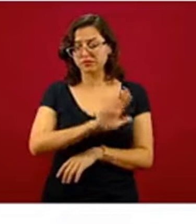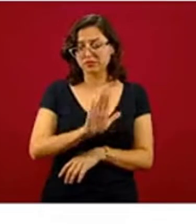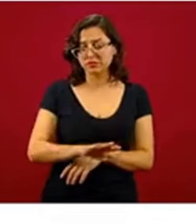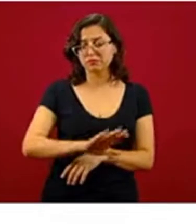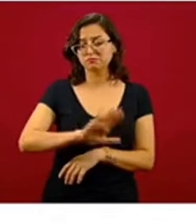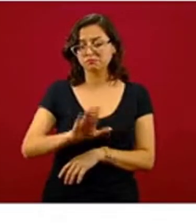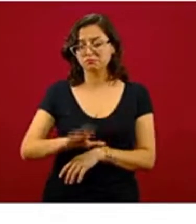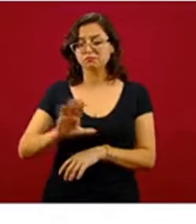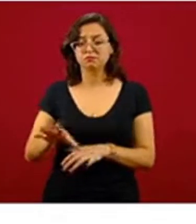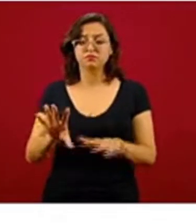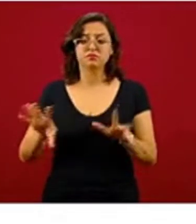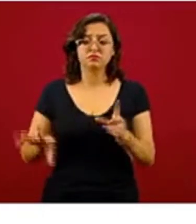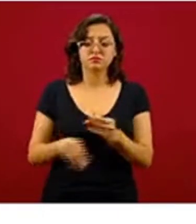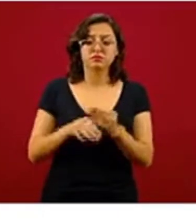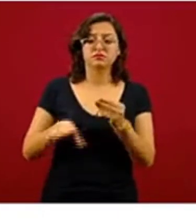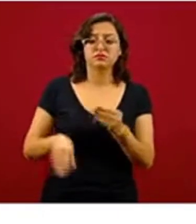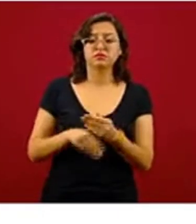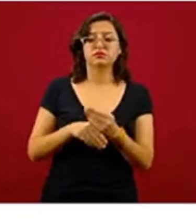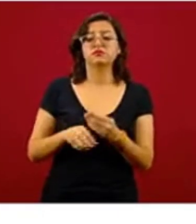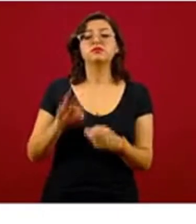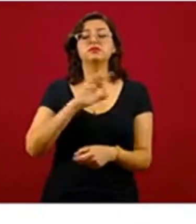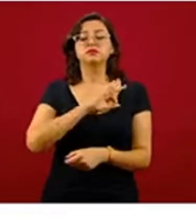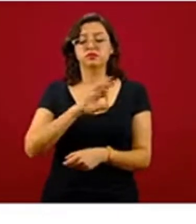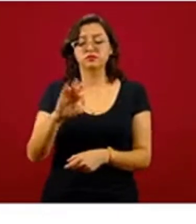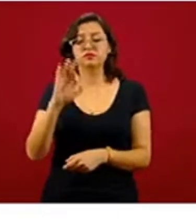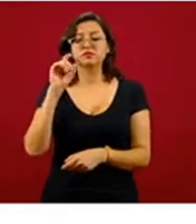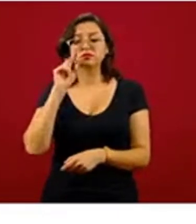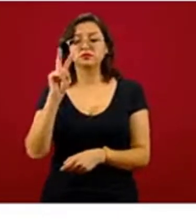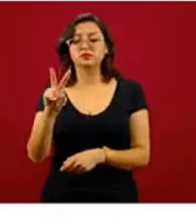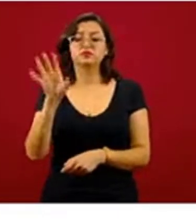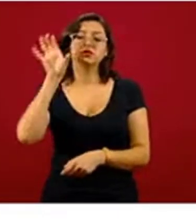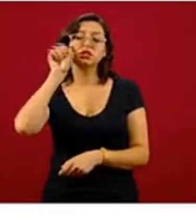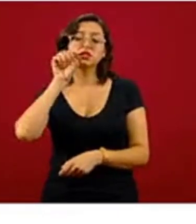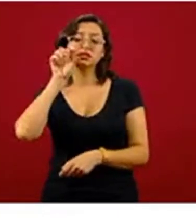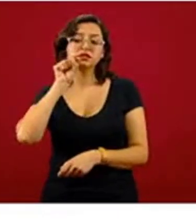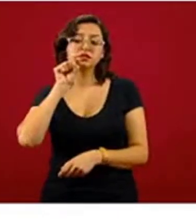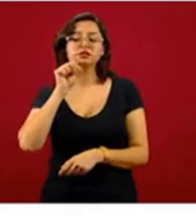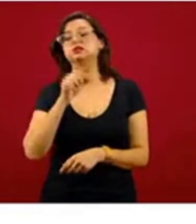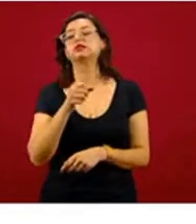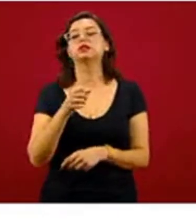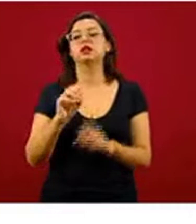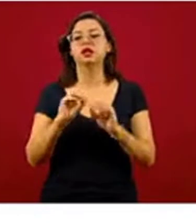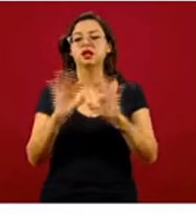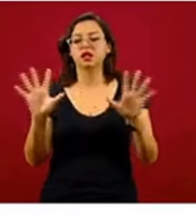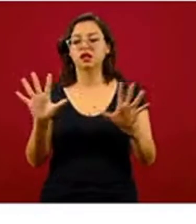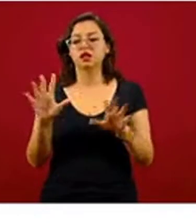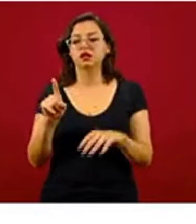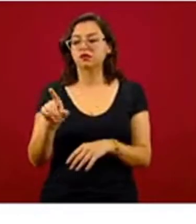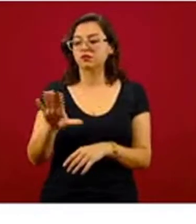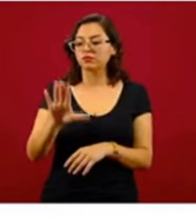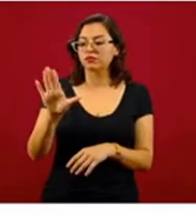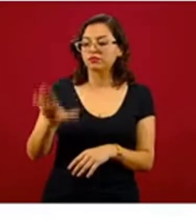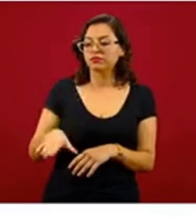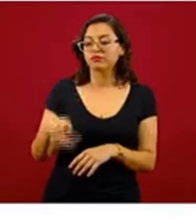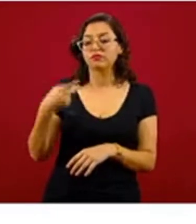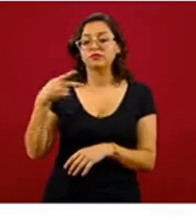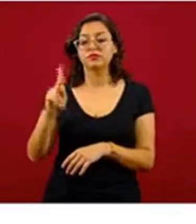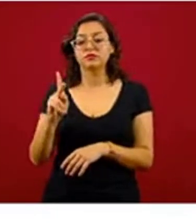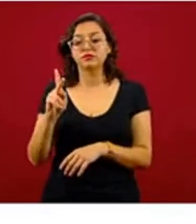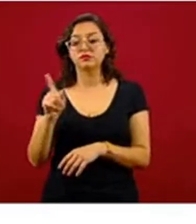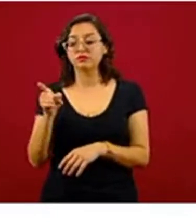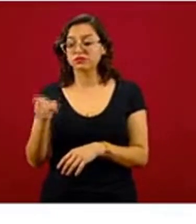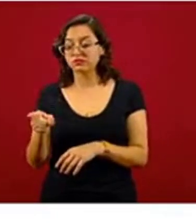ver en el color naranja claro aquellas defunciones que todavía tienen pendiente un resultado de su prueba